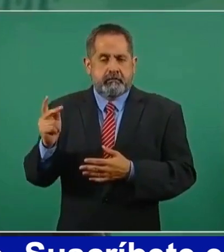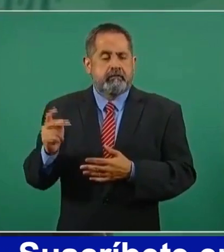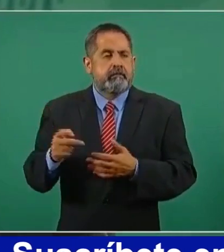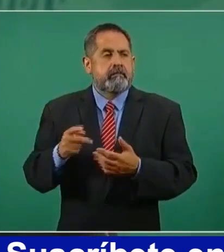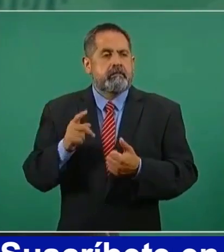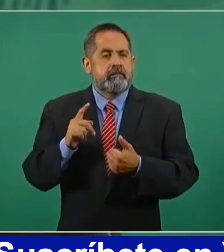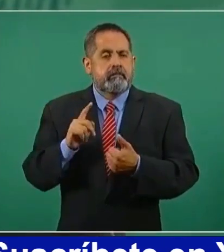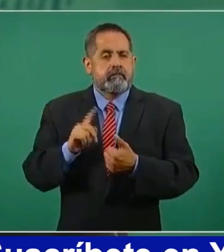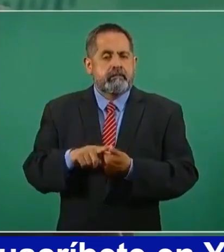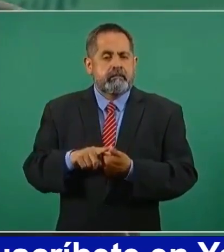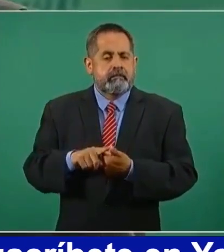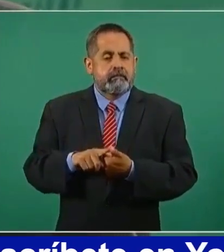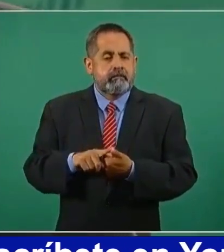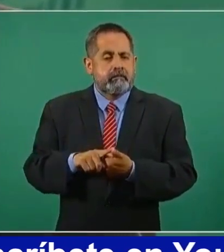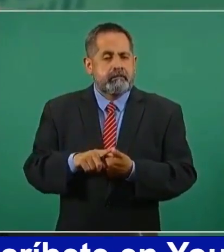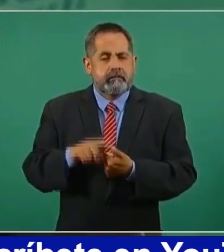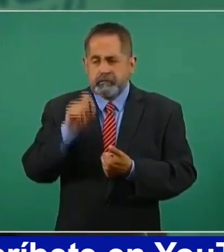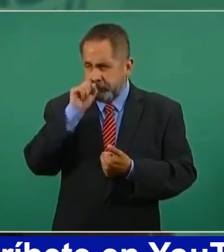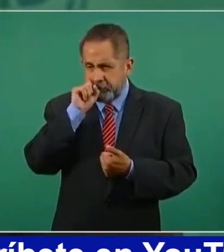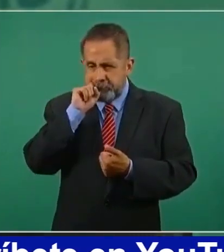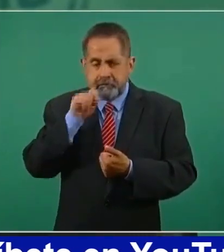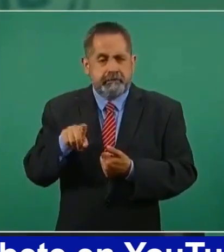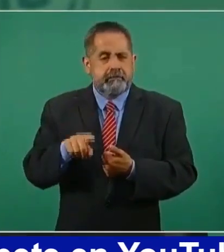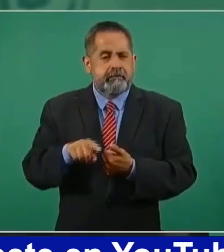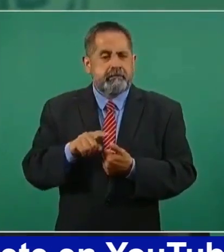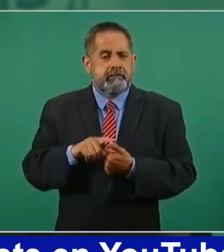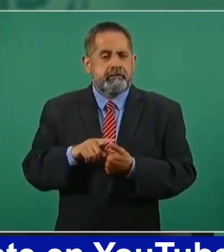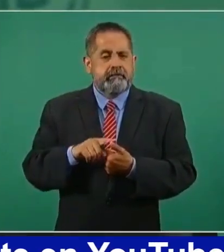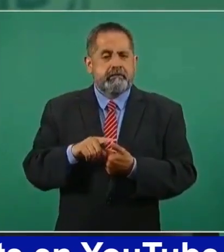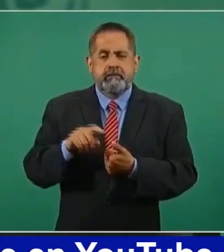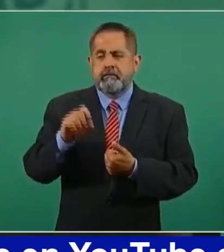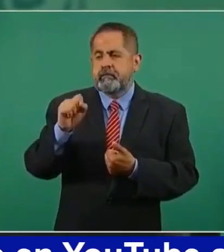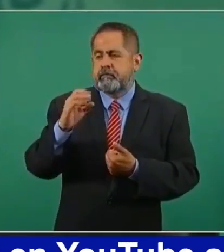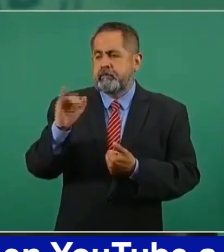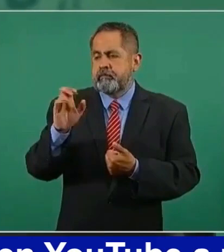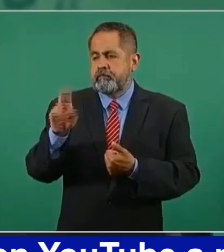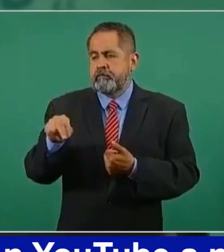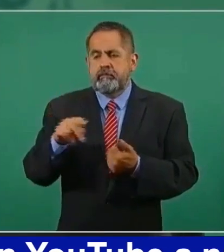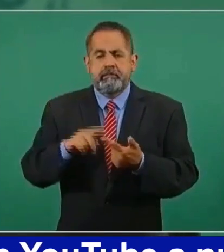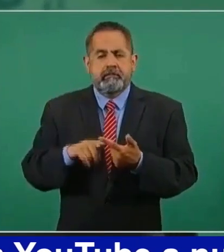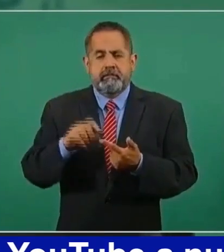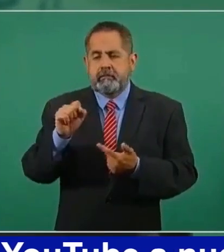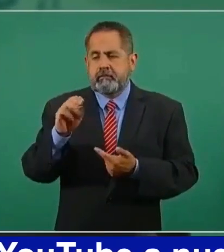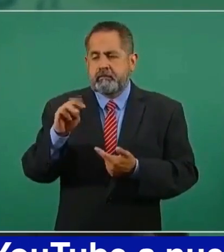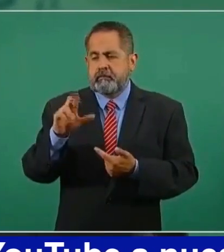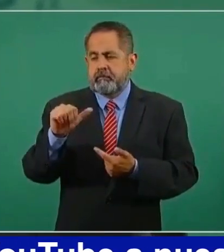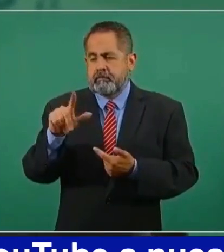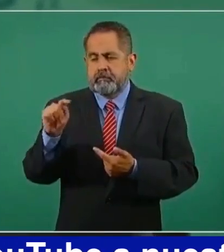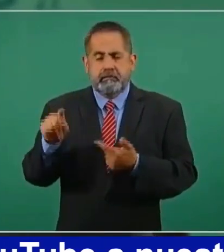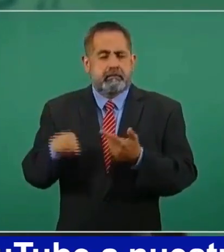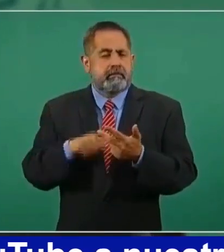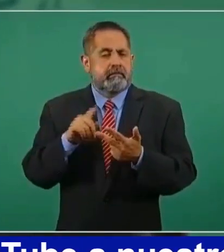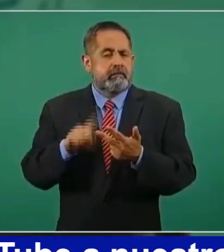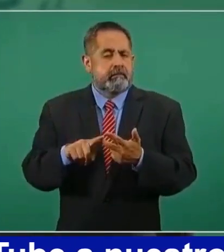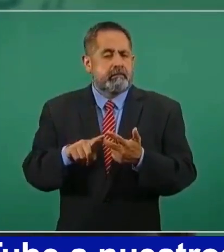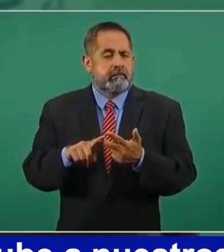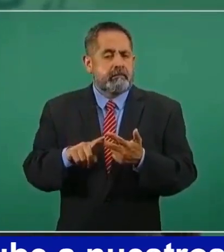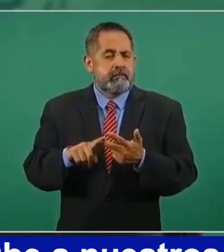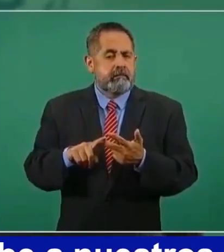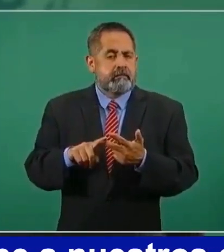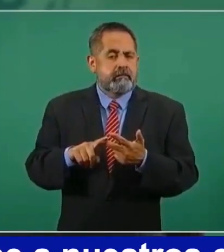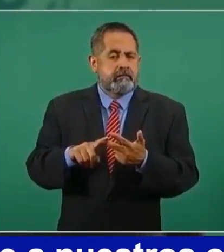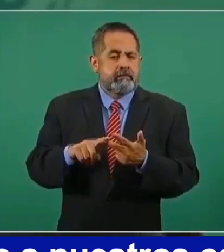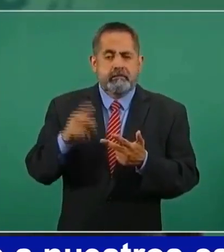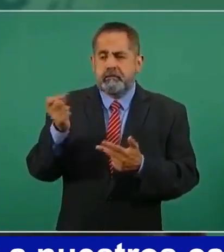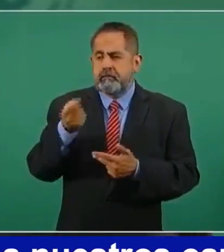Pública, está participando la Secretaría de Bienestar, de Medio Ambiente, participa la